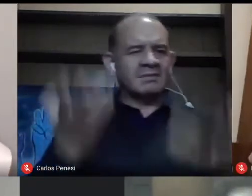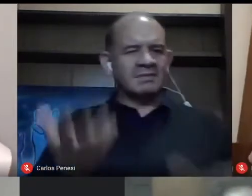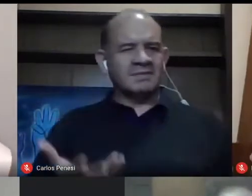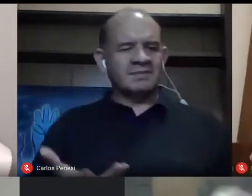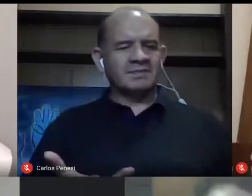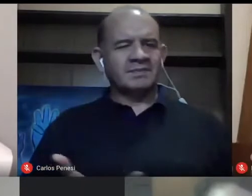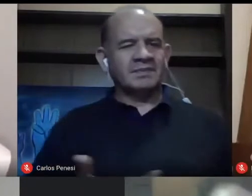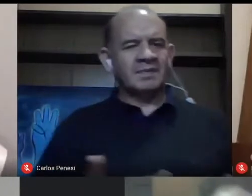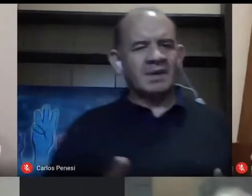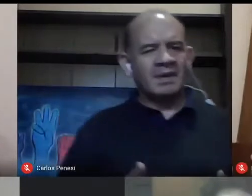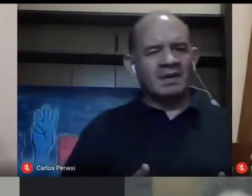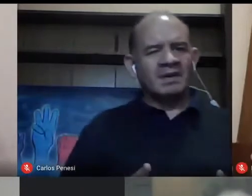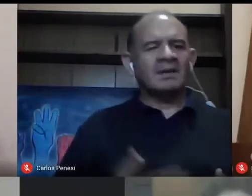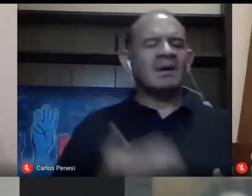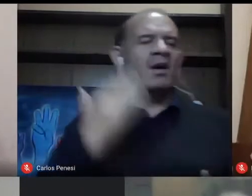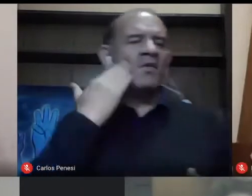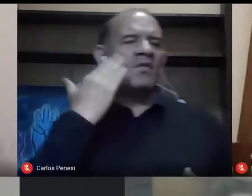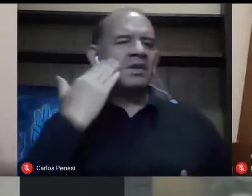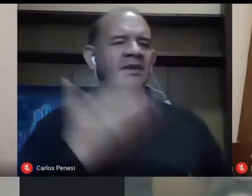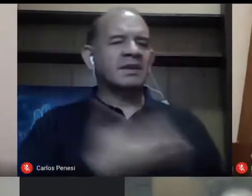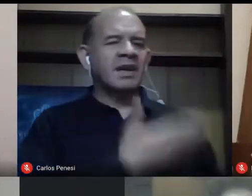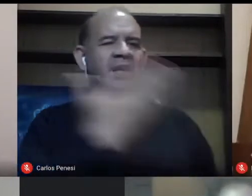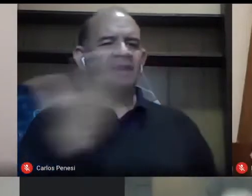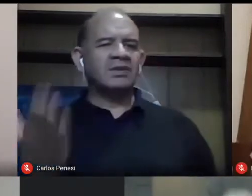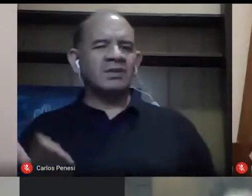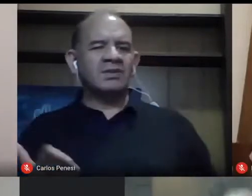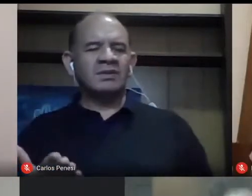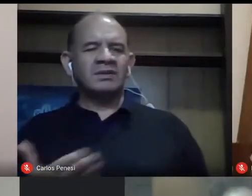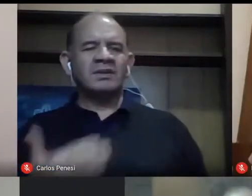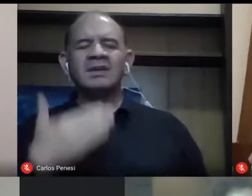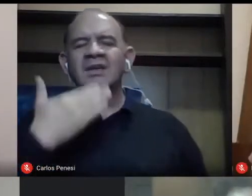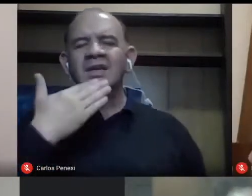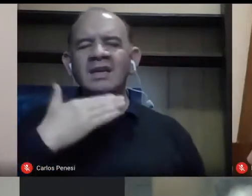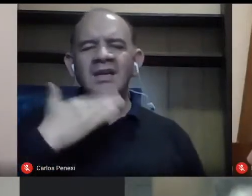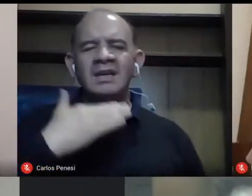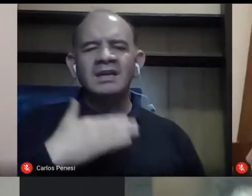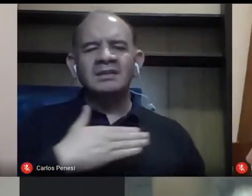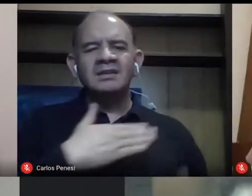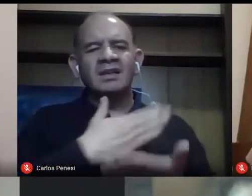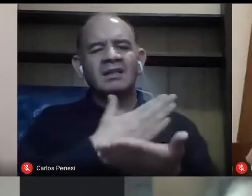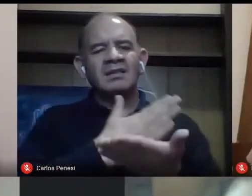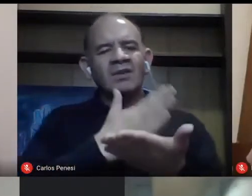Bueno, buenas tardes a todos y a todas. Gracias por este espacio.